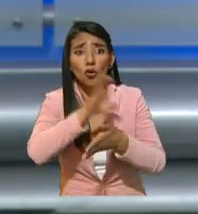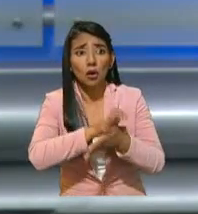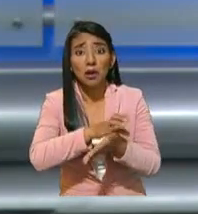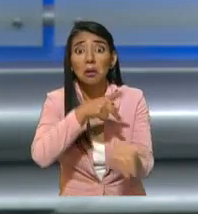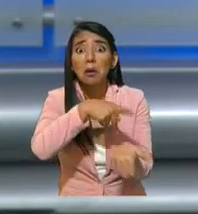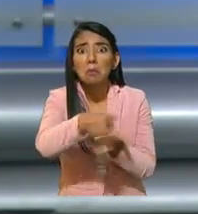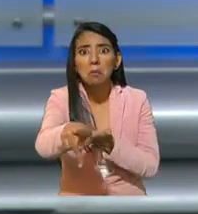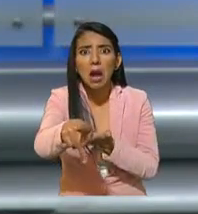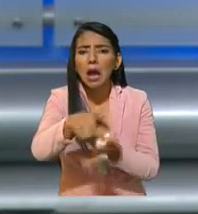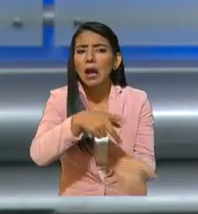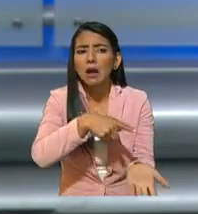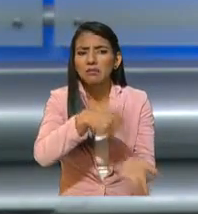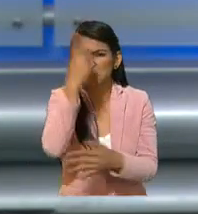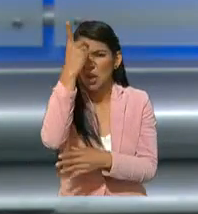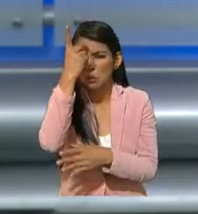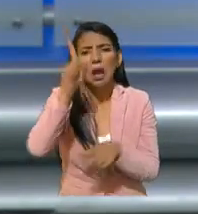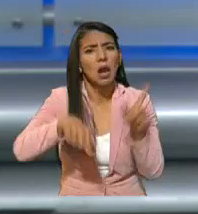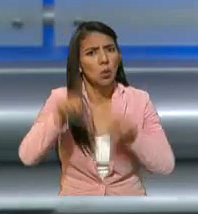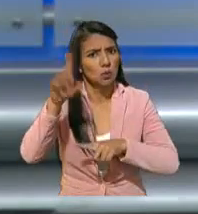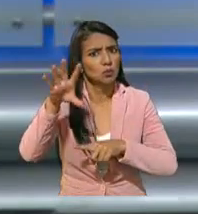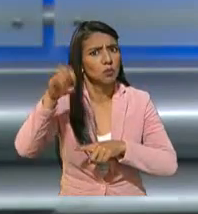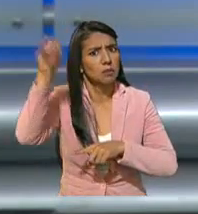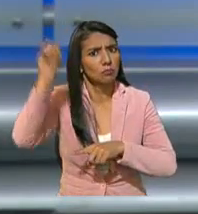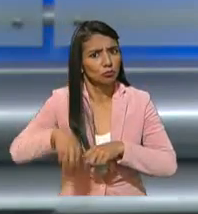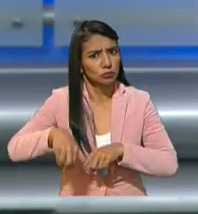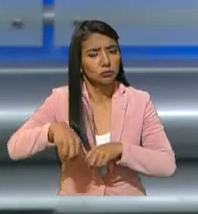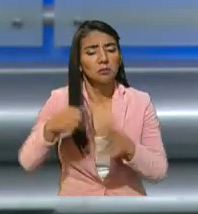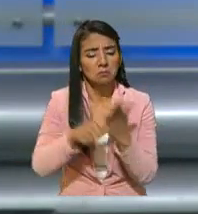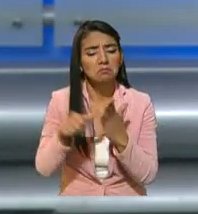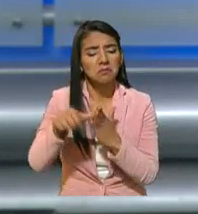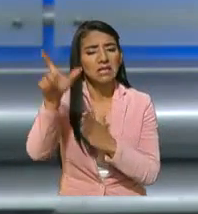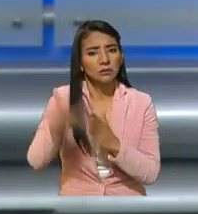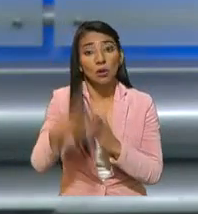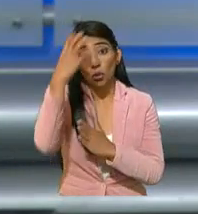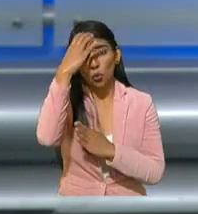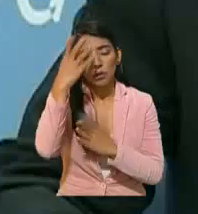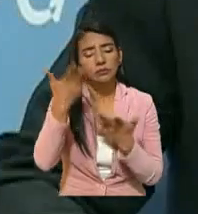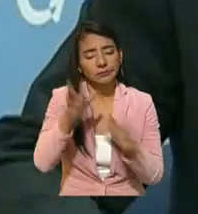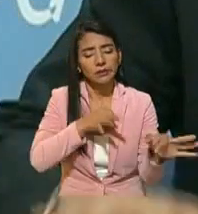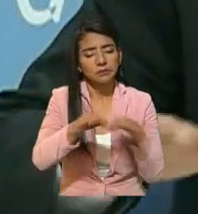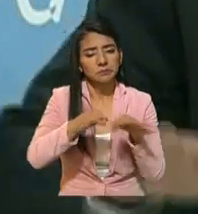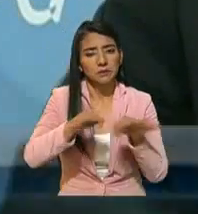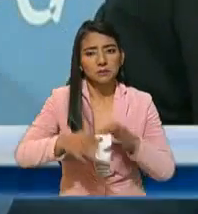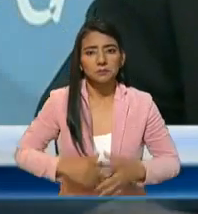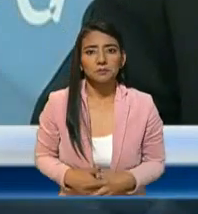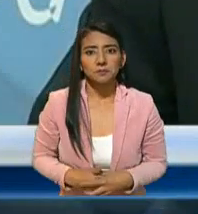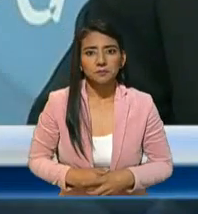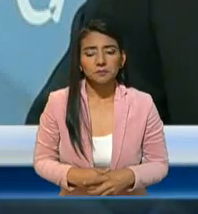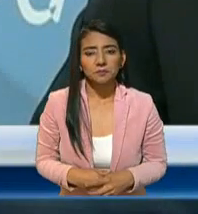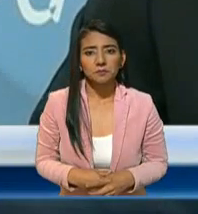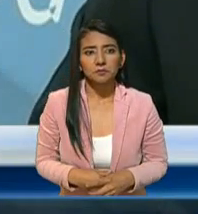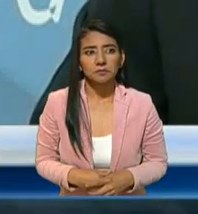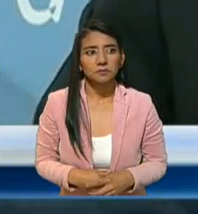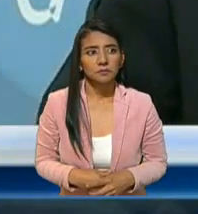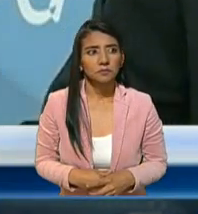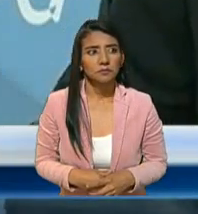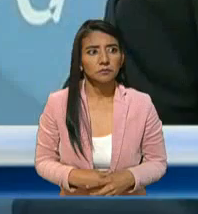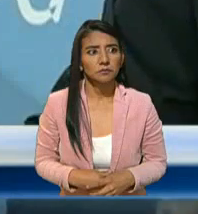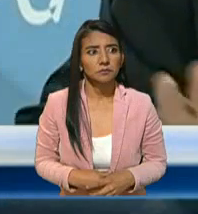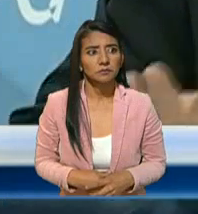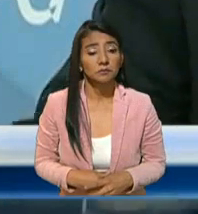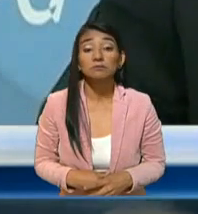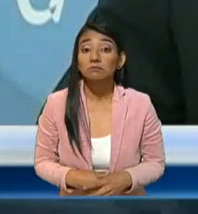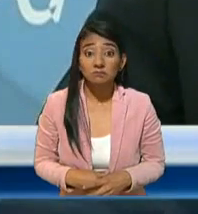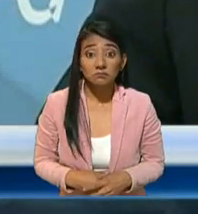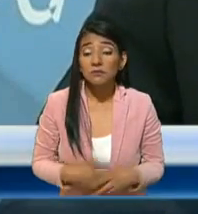actual ministro Augusto Espinosa se refirió a este tema. Los detalles les presentamos a continuación. Ningún plantel educativo